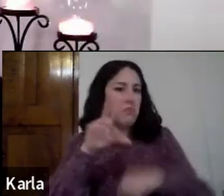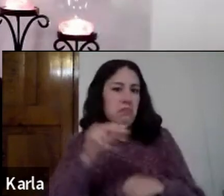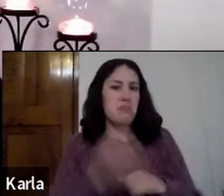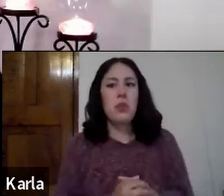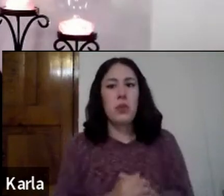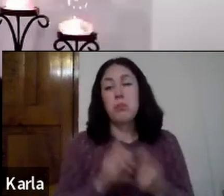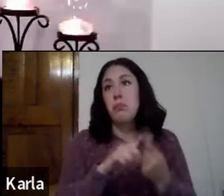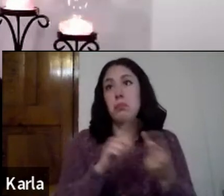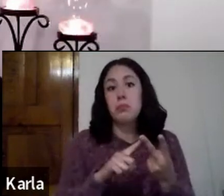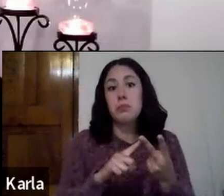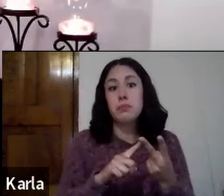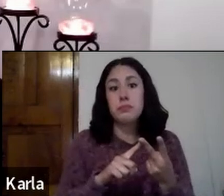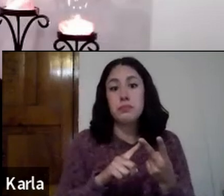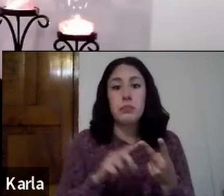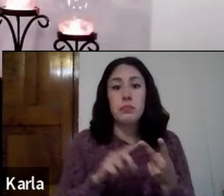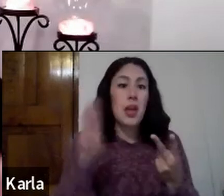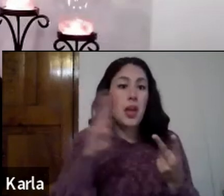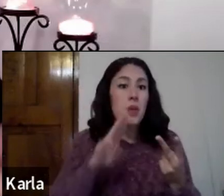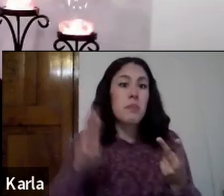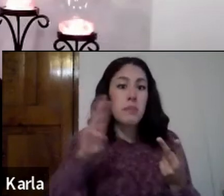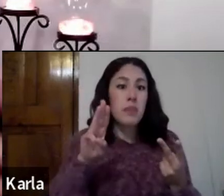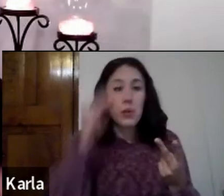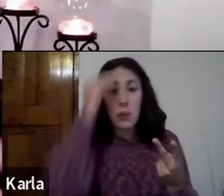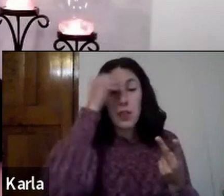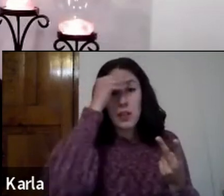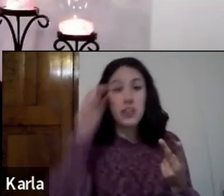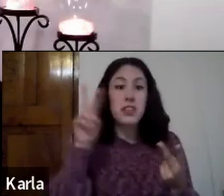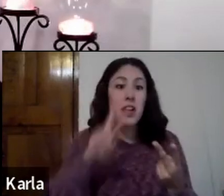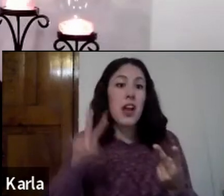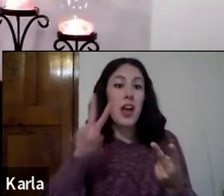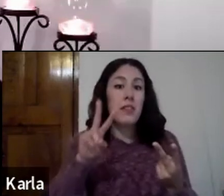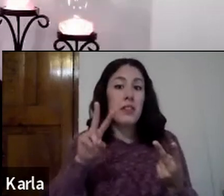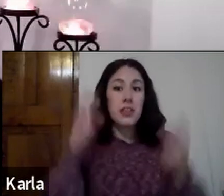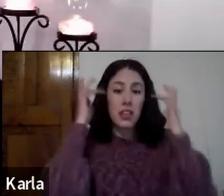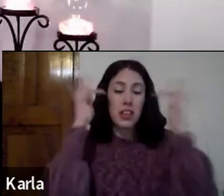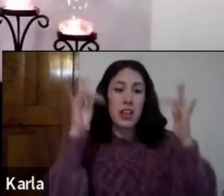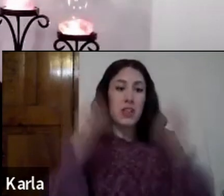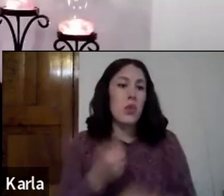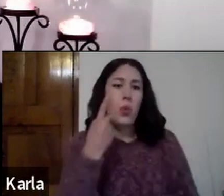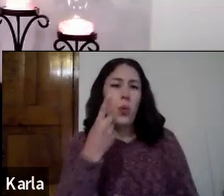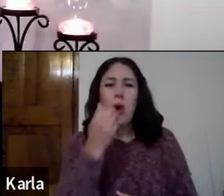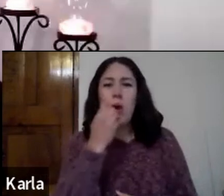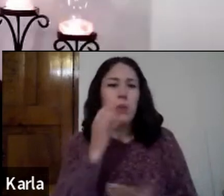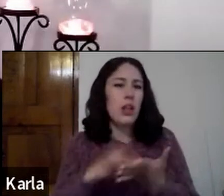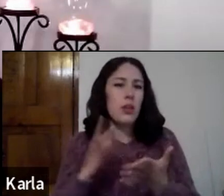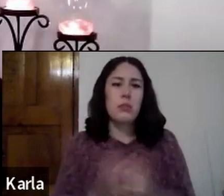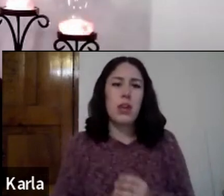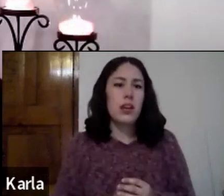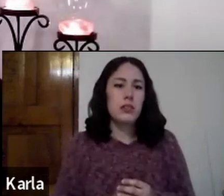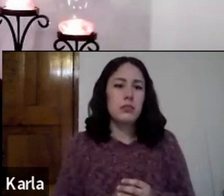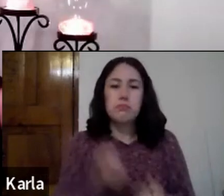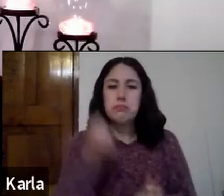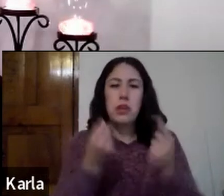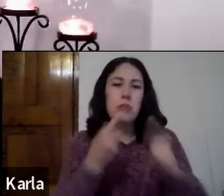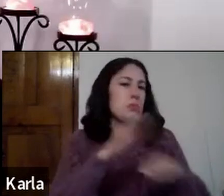ayuno de una comida y mucha gente se pone como prácticas extras no de de ayuno